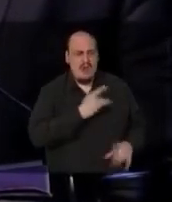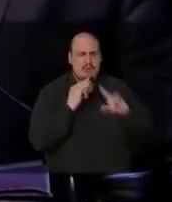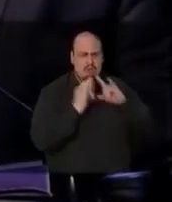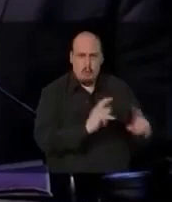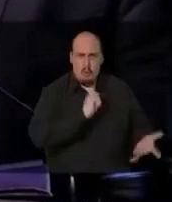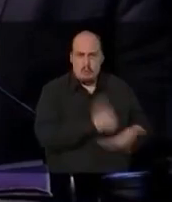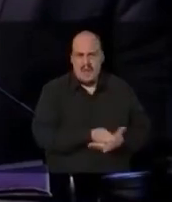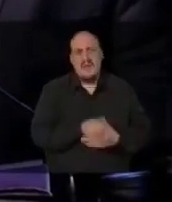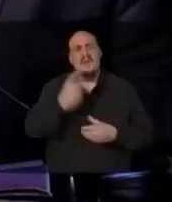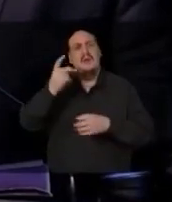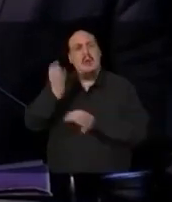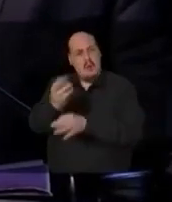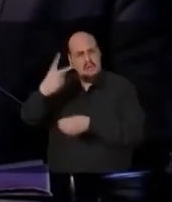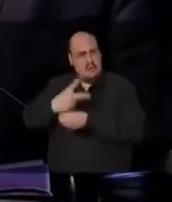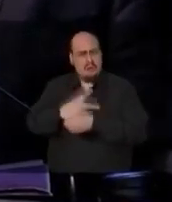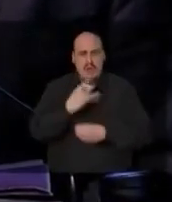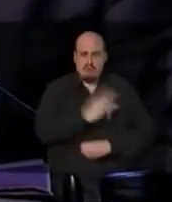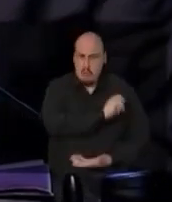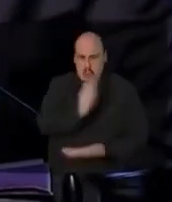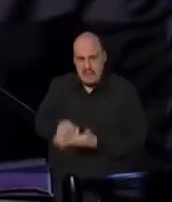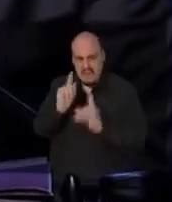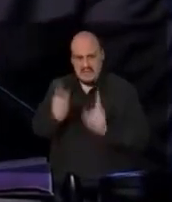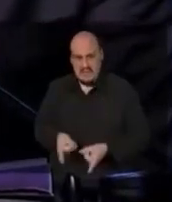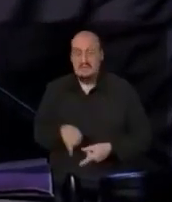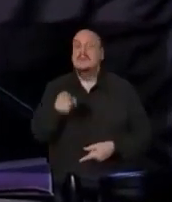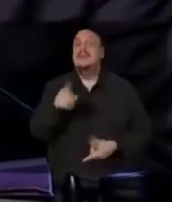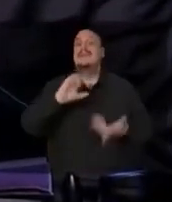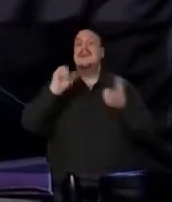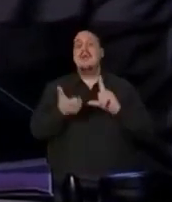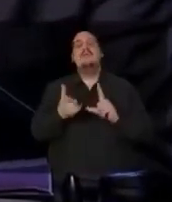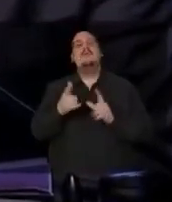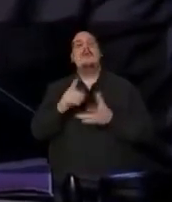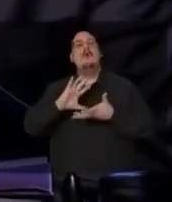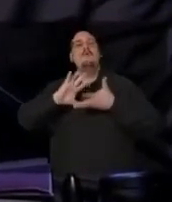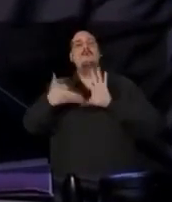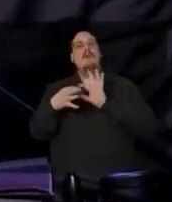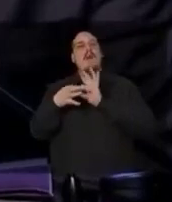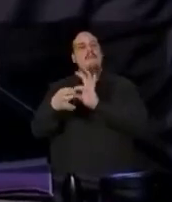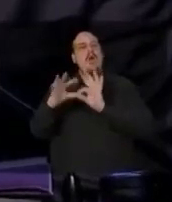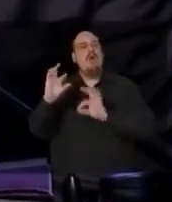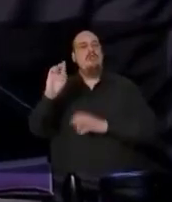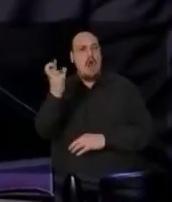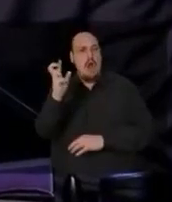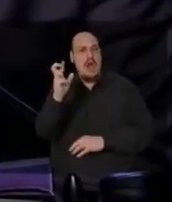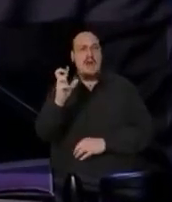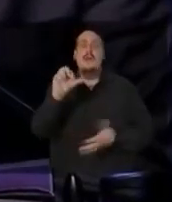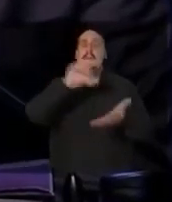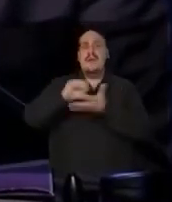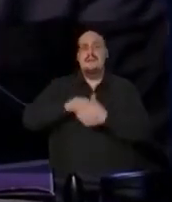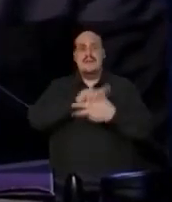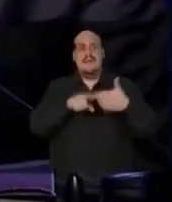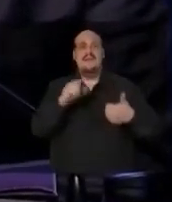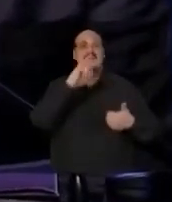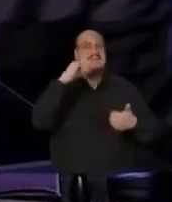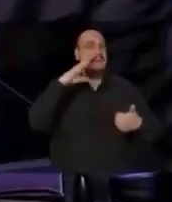la escuela secundaria. Milei plantea un modelo de dolarización que solo tres países tienen en el mundo: Zimbabue,